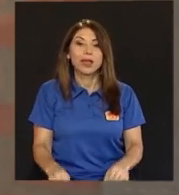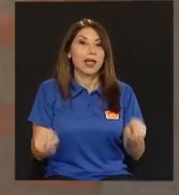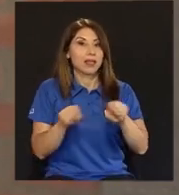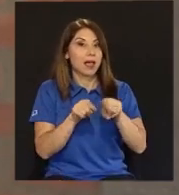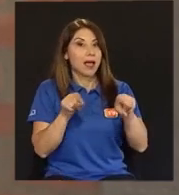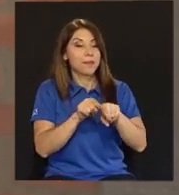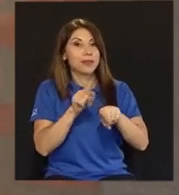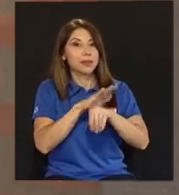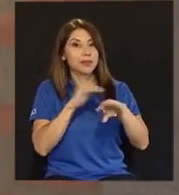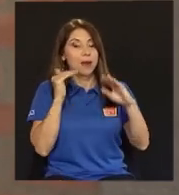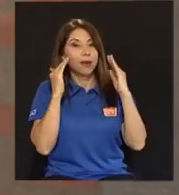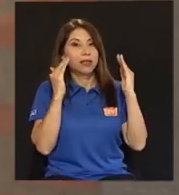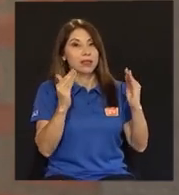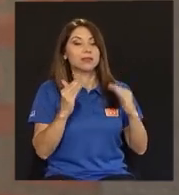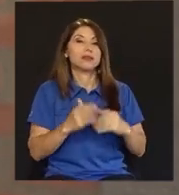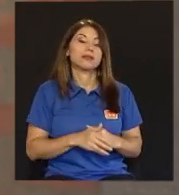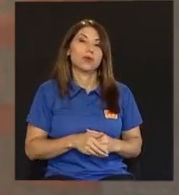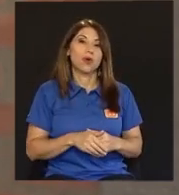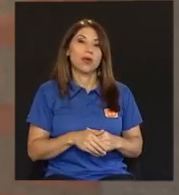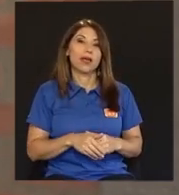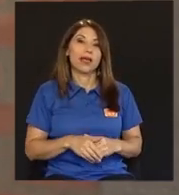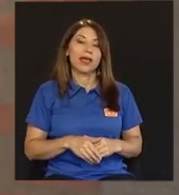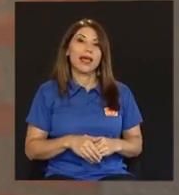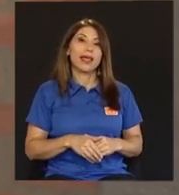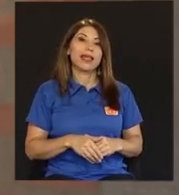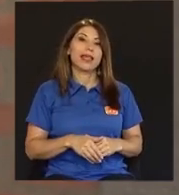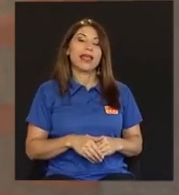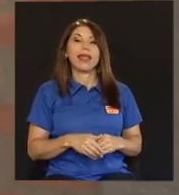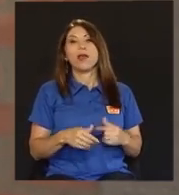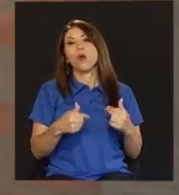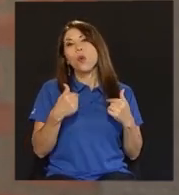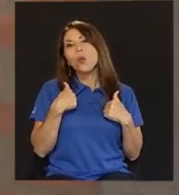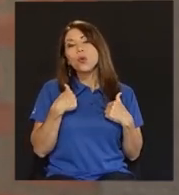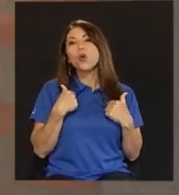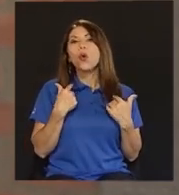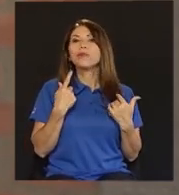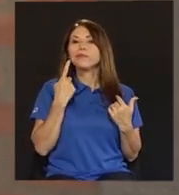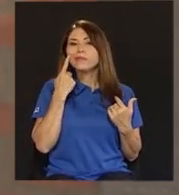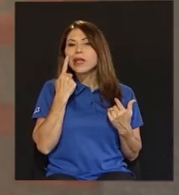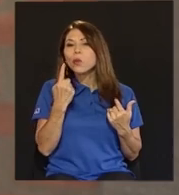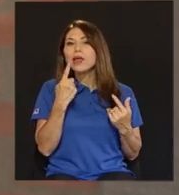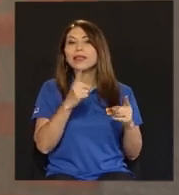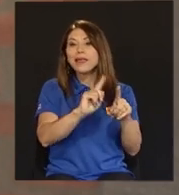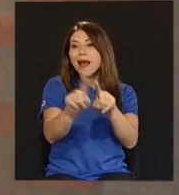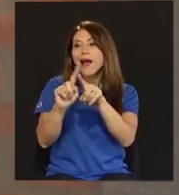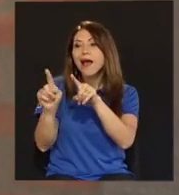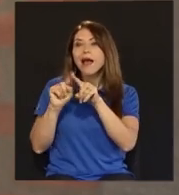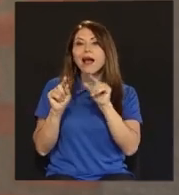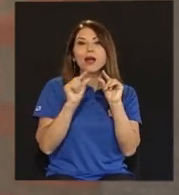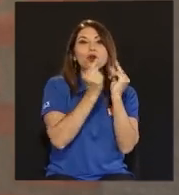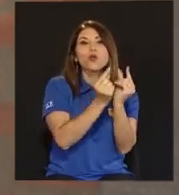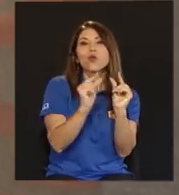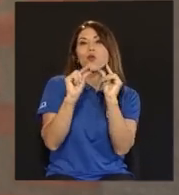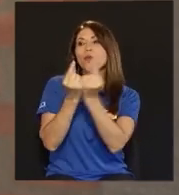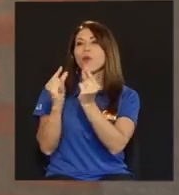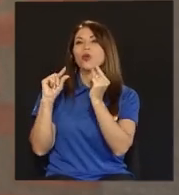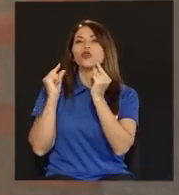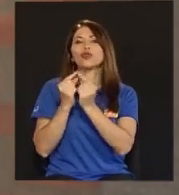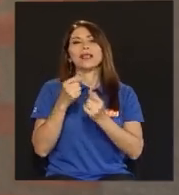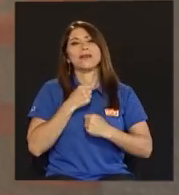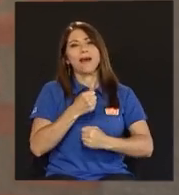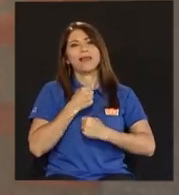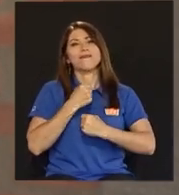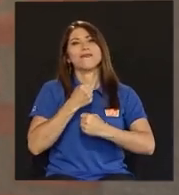atención es que uno encuentra grupos que se manifiestan y hacen paros y no van a